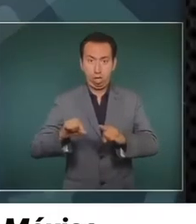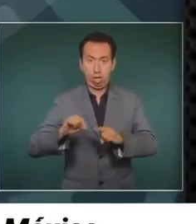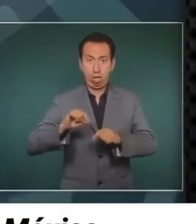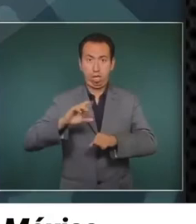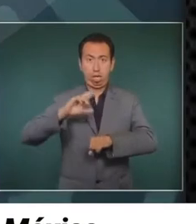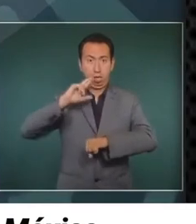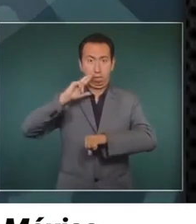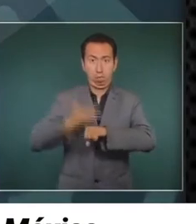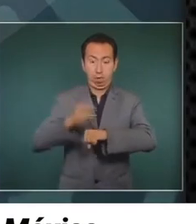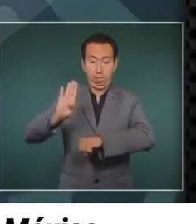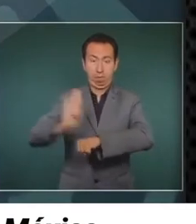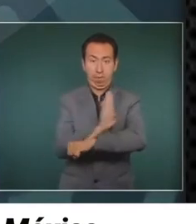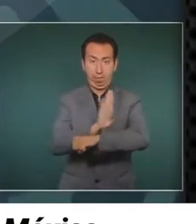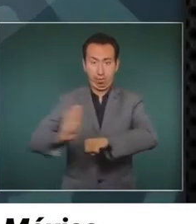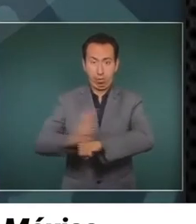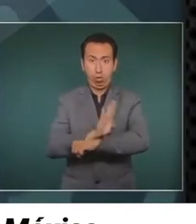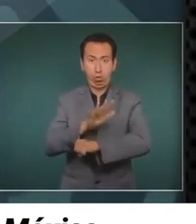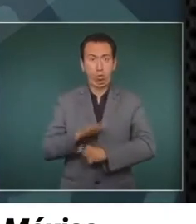Y en este caso,